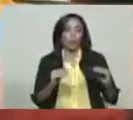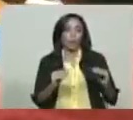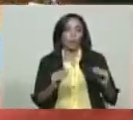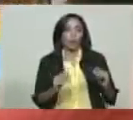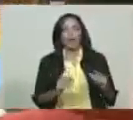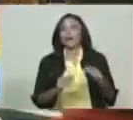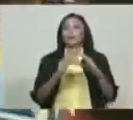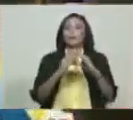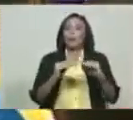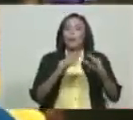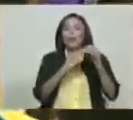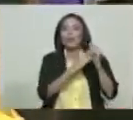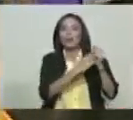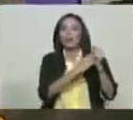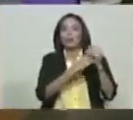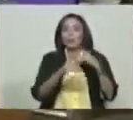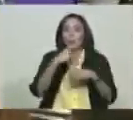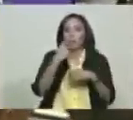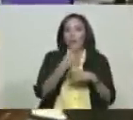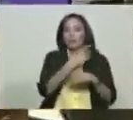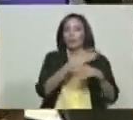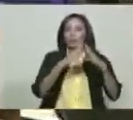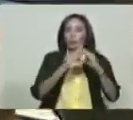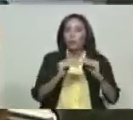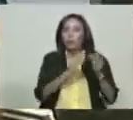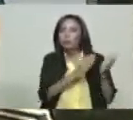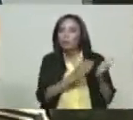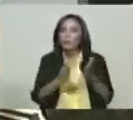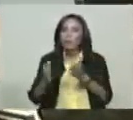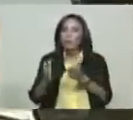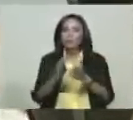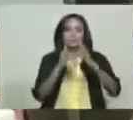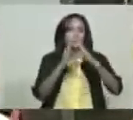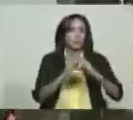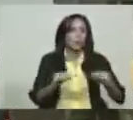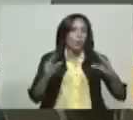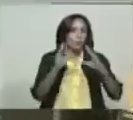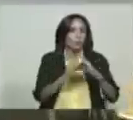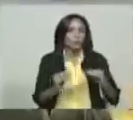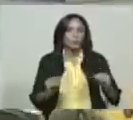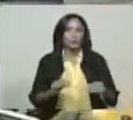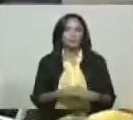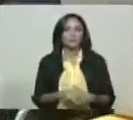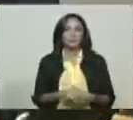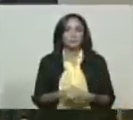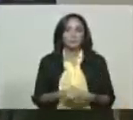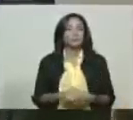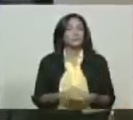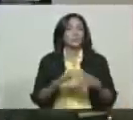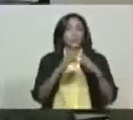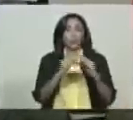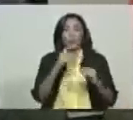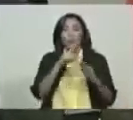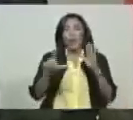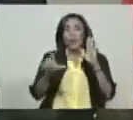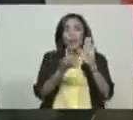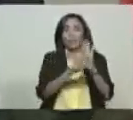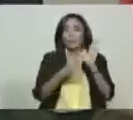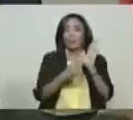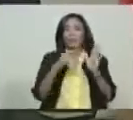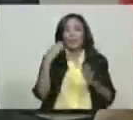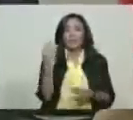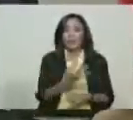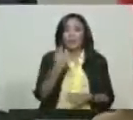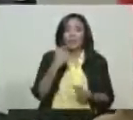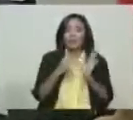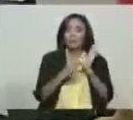sean delegados del poder popular, todos, todos los que están aquí, todas, tienen legitimidad real